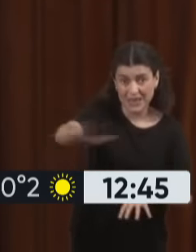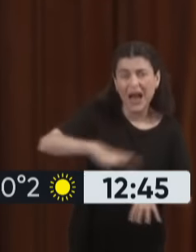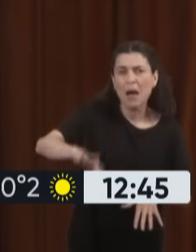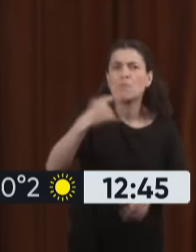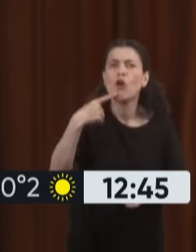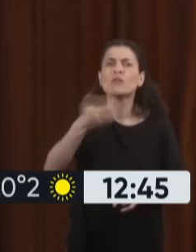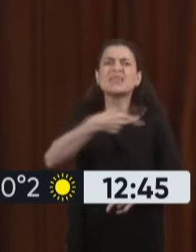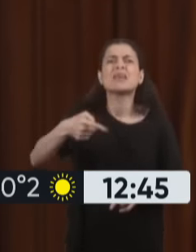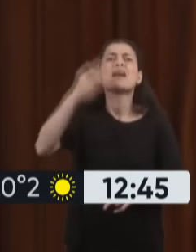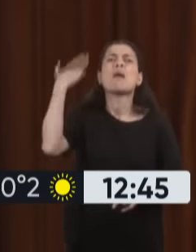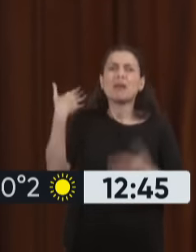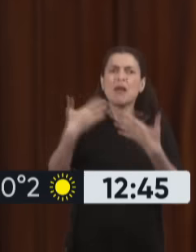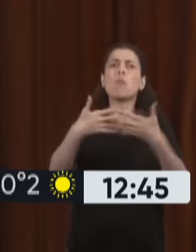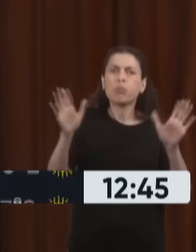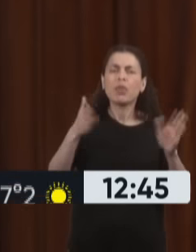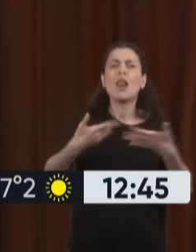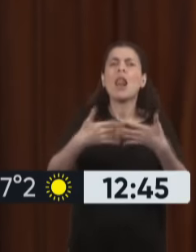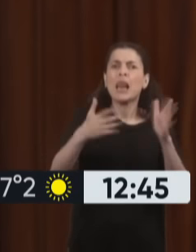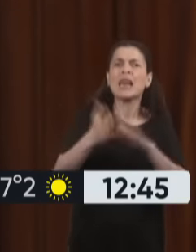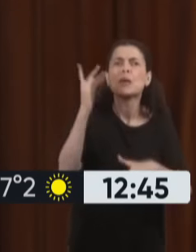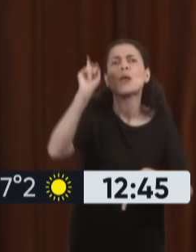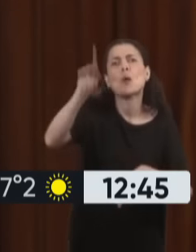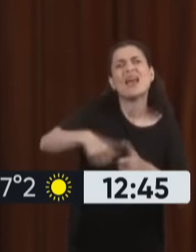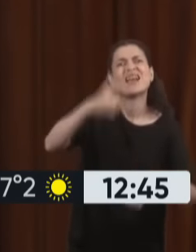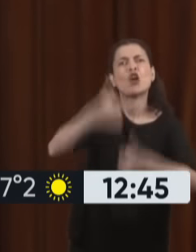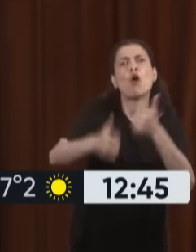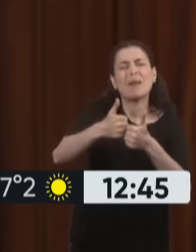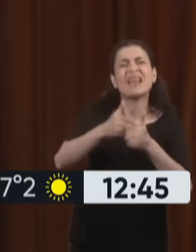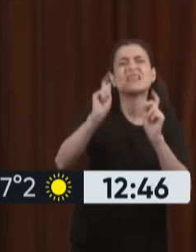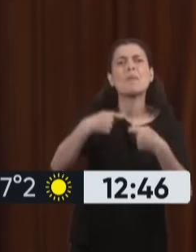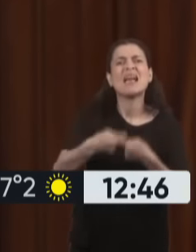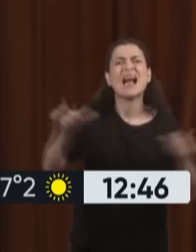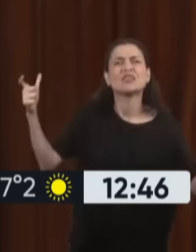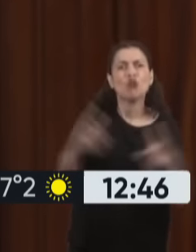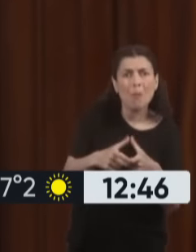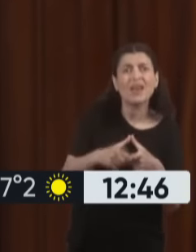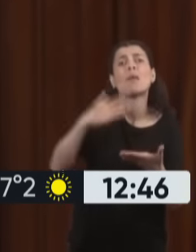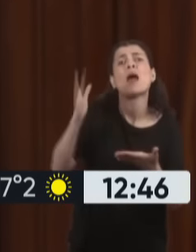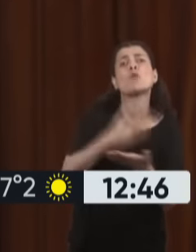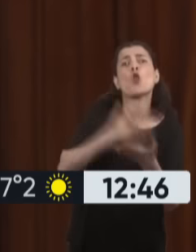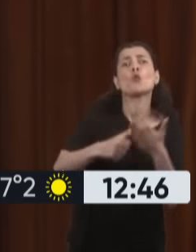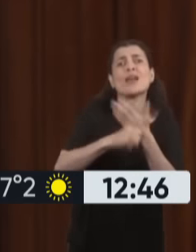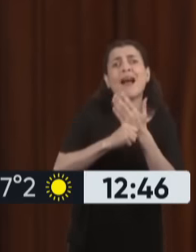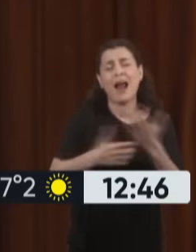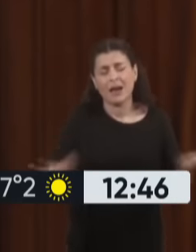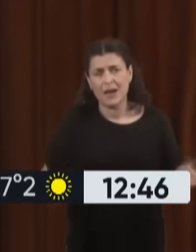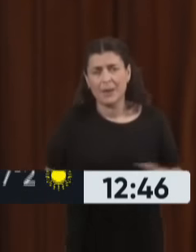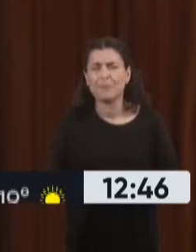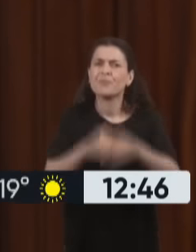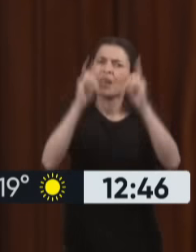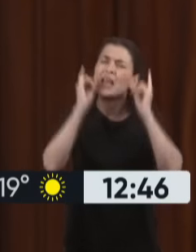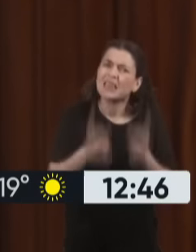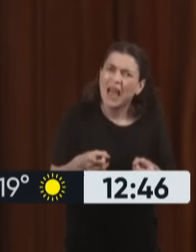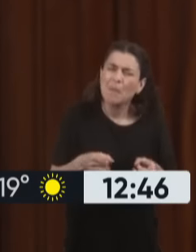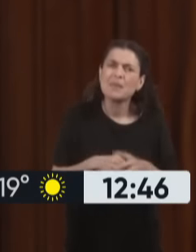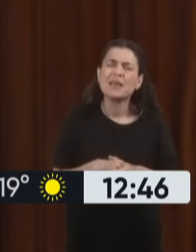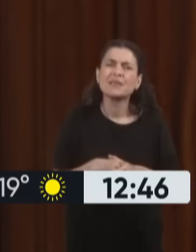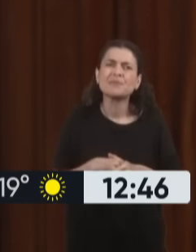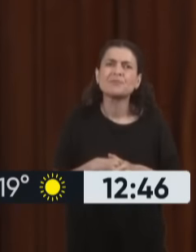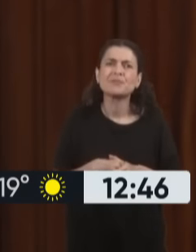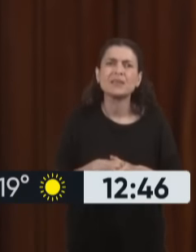semanas, garantizando una mejor competitividad y reducción de costos en la producción de carne. Pero al igual que la hidra de la